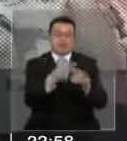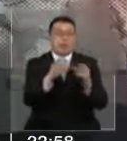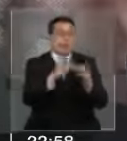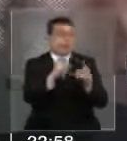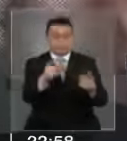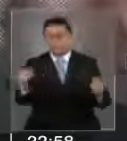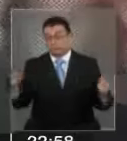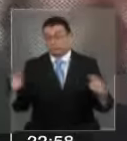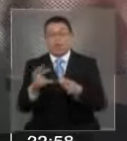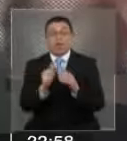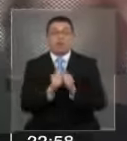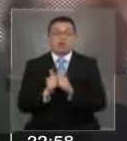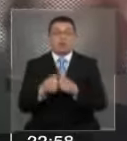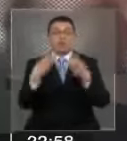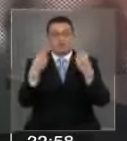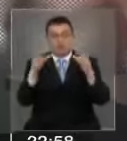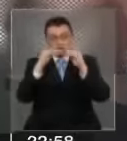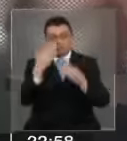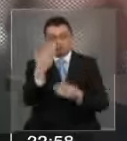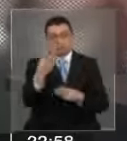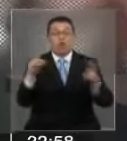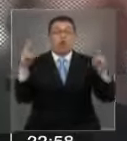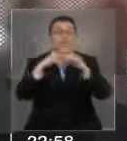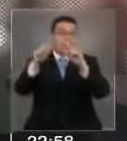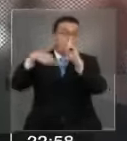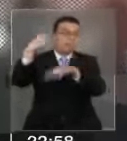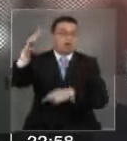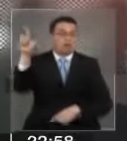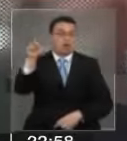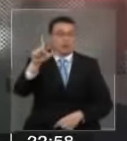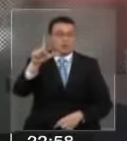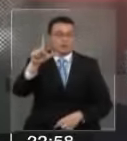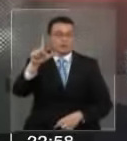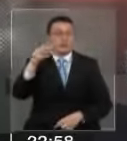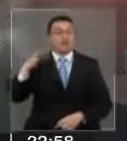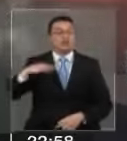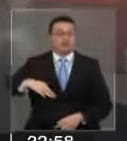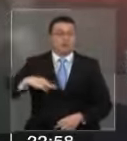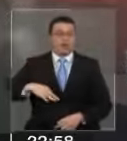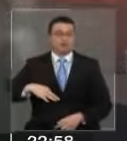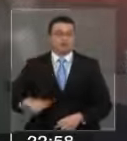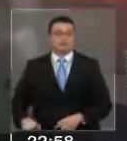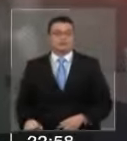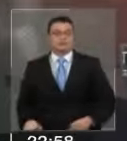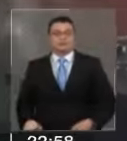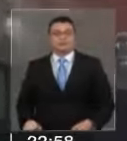panelistas por habernos acompañado hoy y que tengan muy buenas noches. Nos encontramos el próximo lunes en otra edición de Ciudadanos.